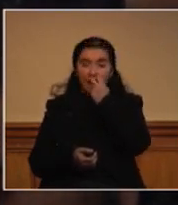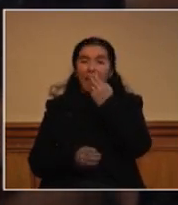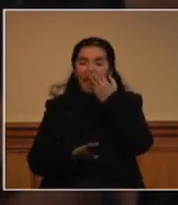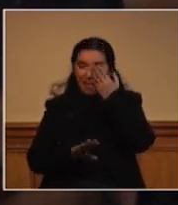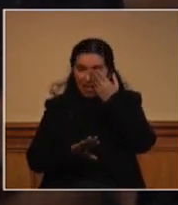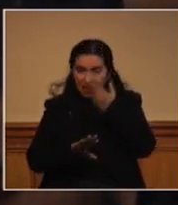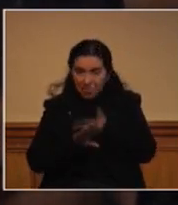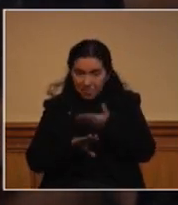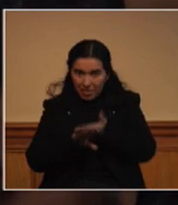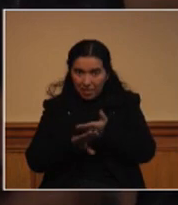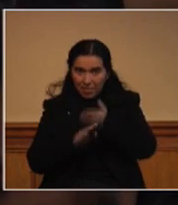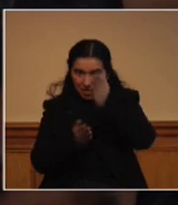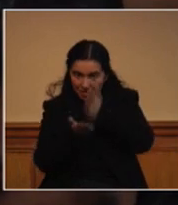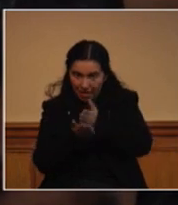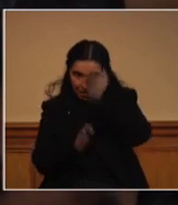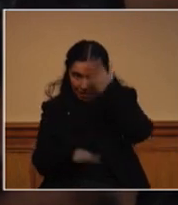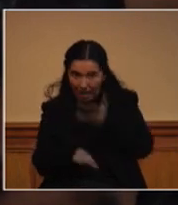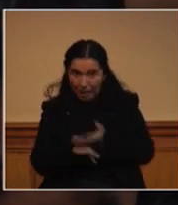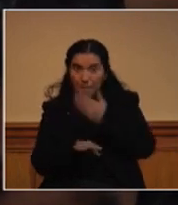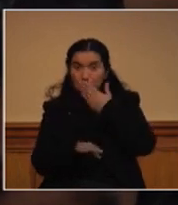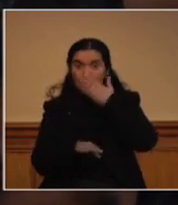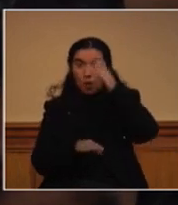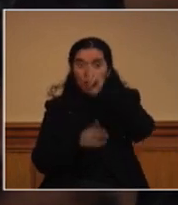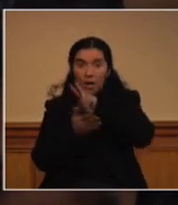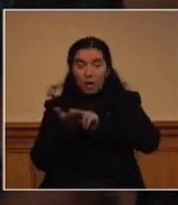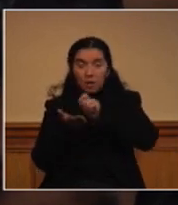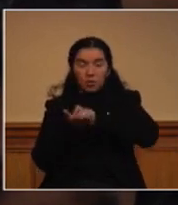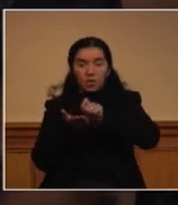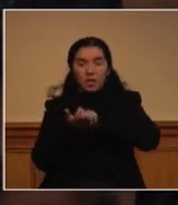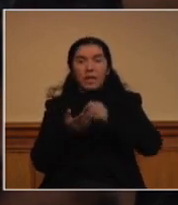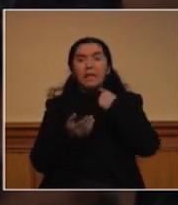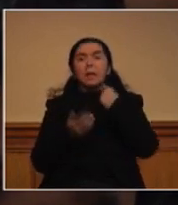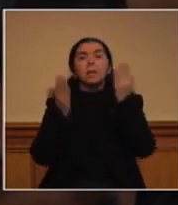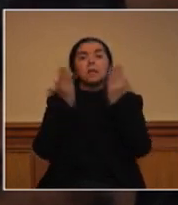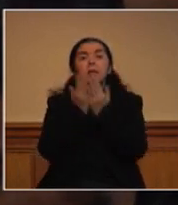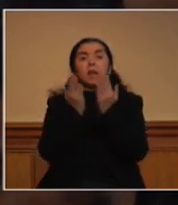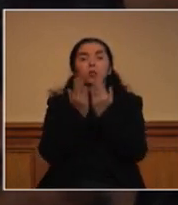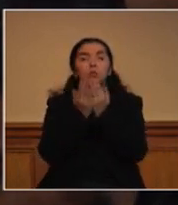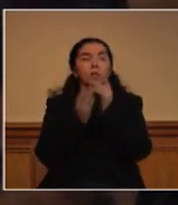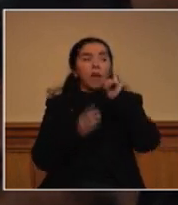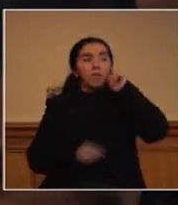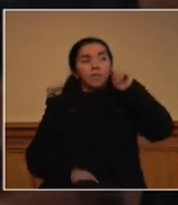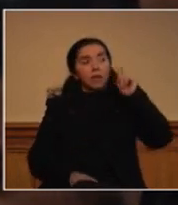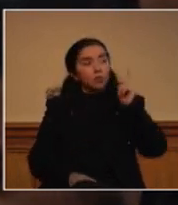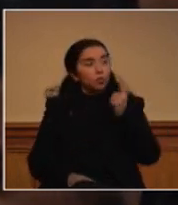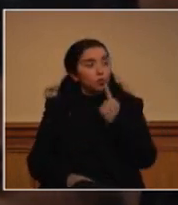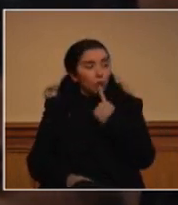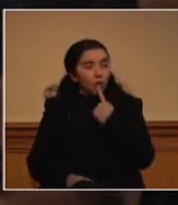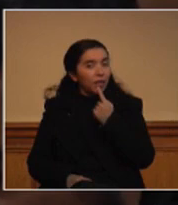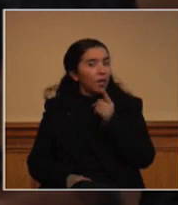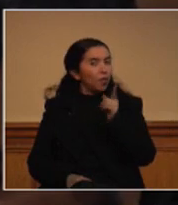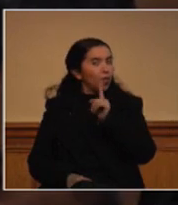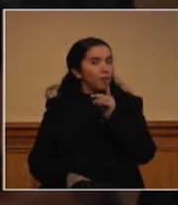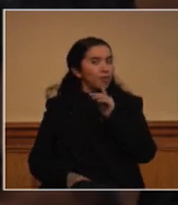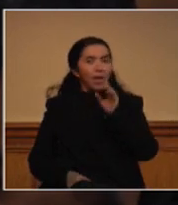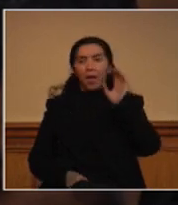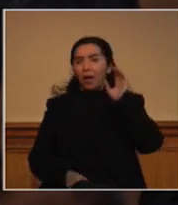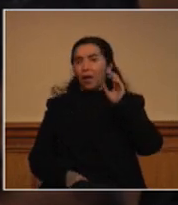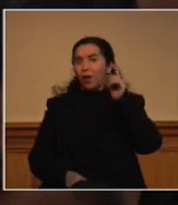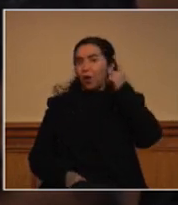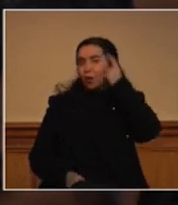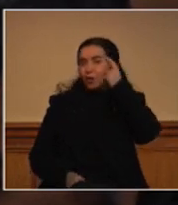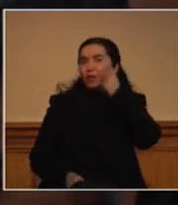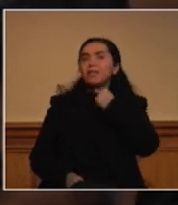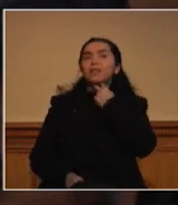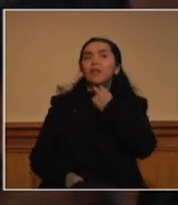mejor lectoescritura. En el caso de los estudiantes sordos, donde esa conciencia fonológica no es posible de